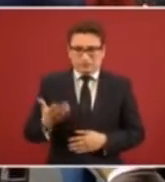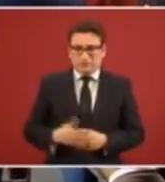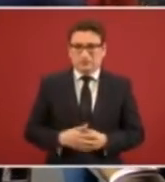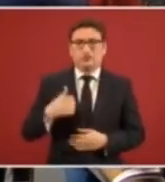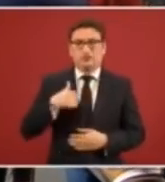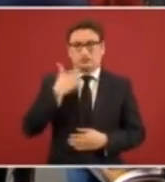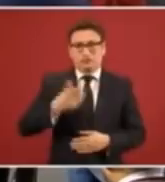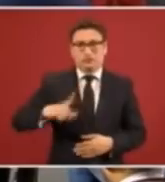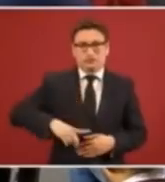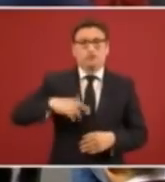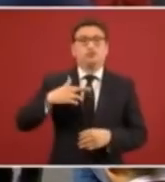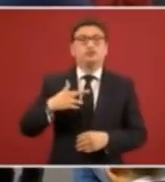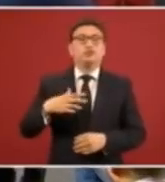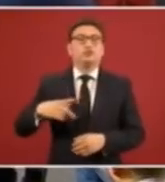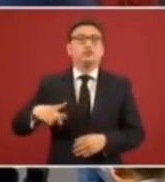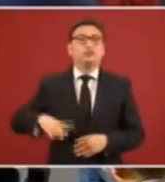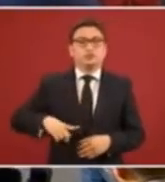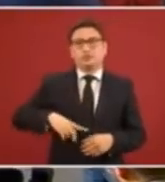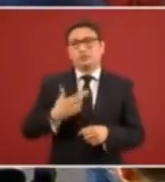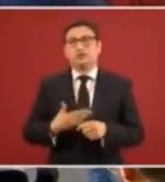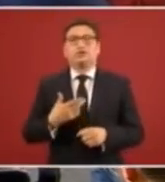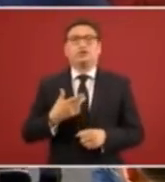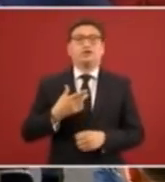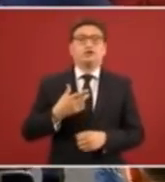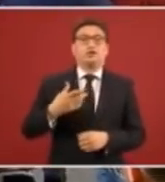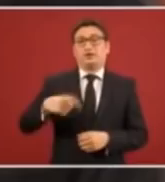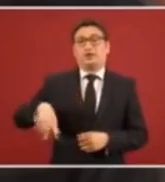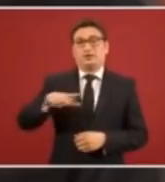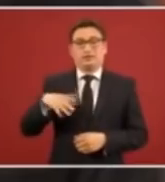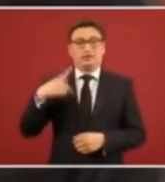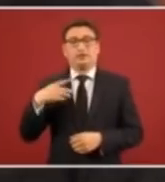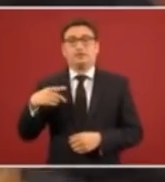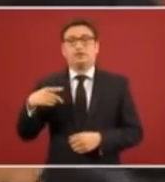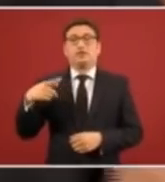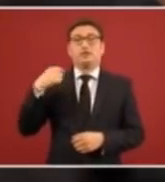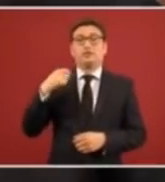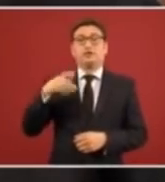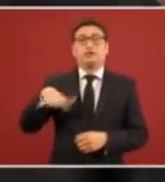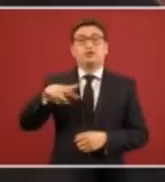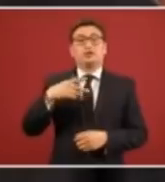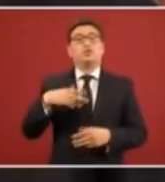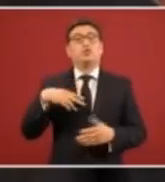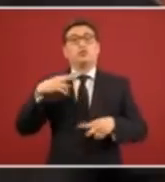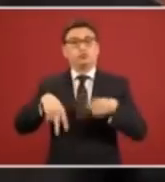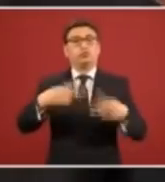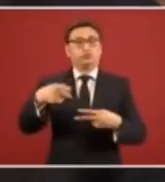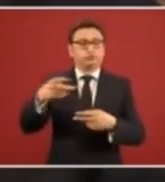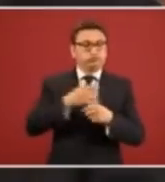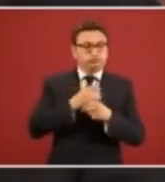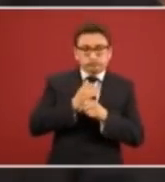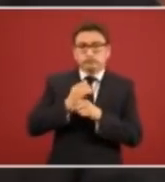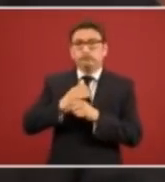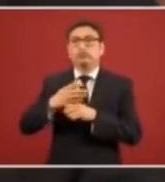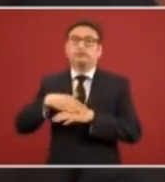a gobernador de Tabasco y él fue a hacer unas crónicas, desde luego, en contra